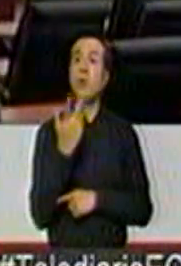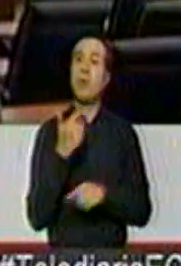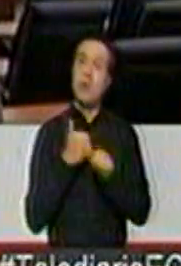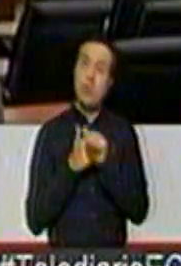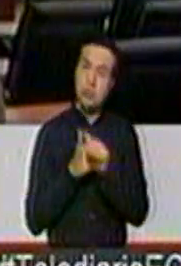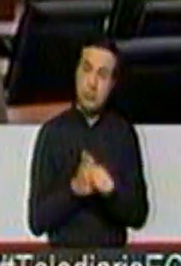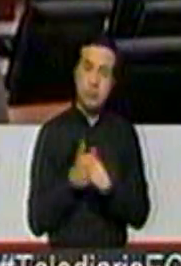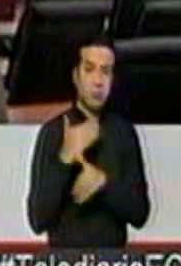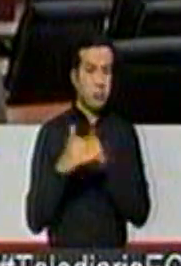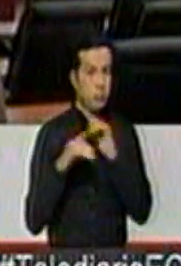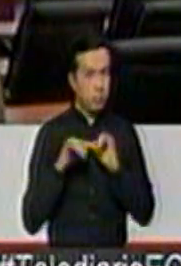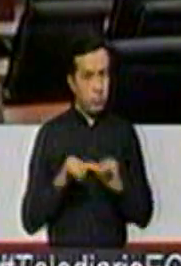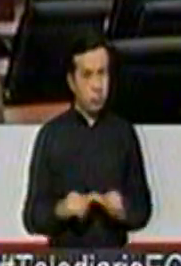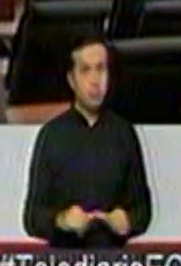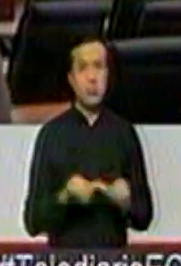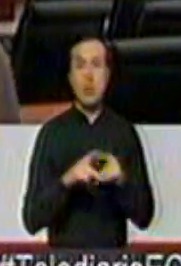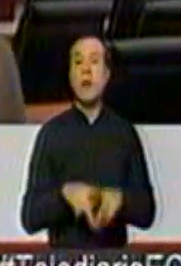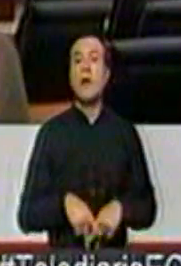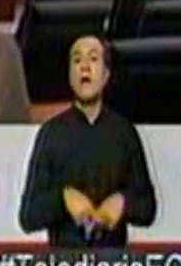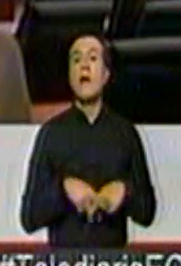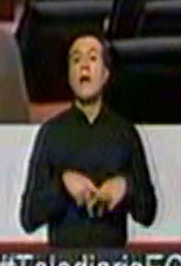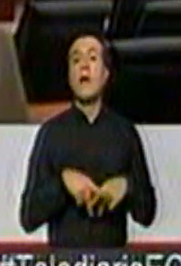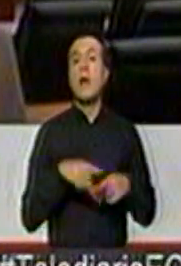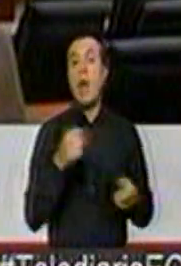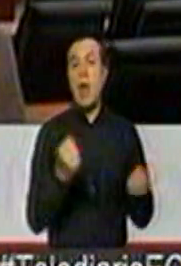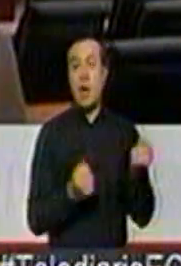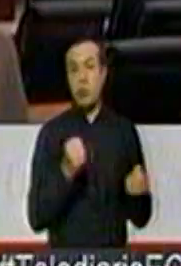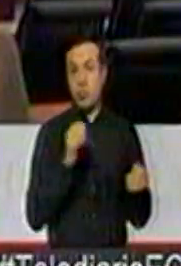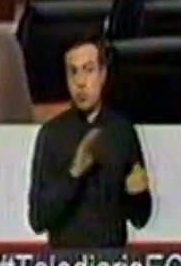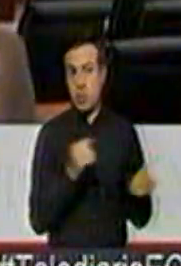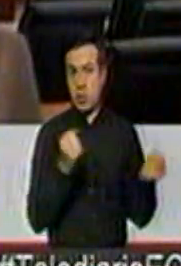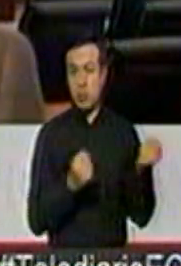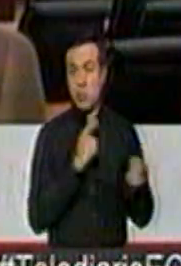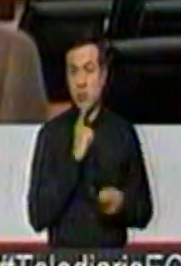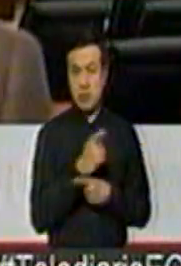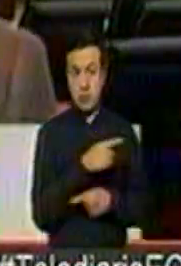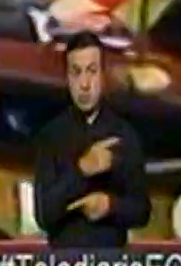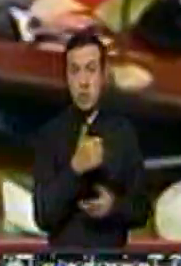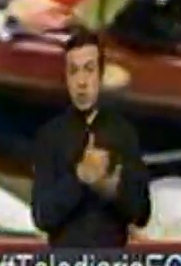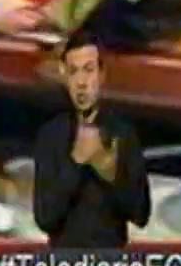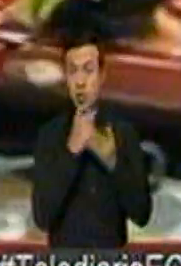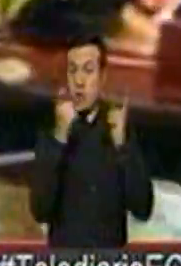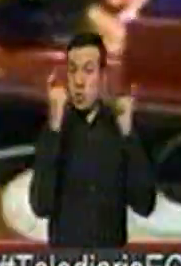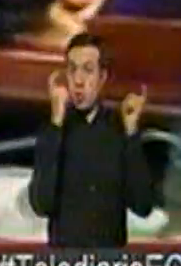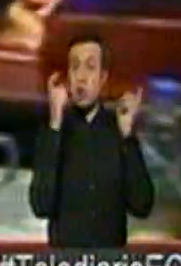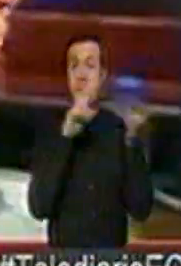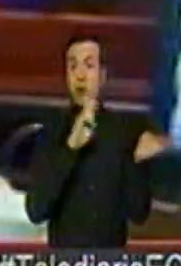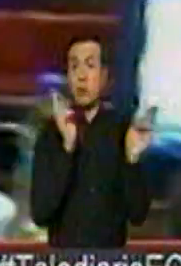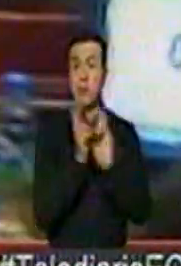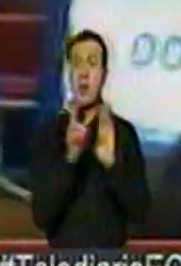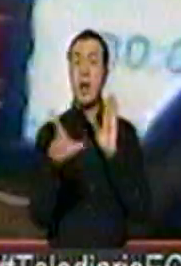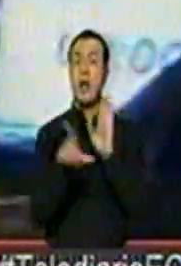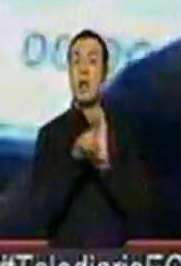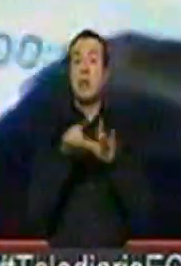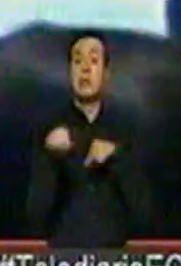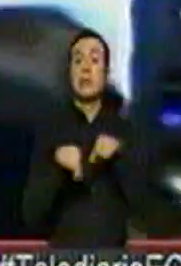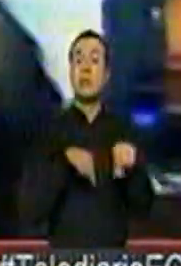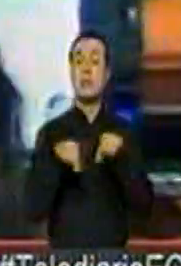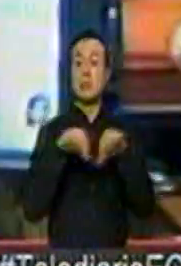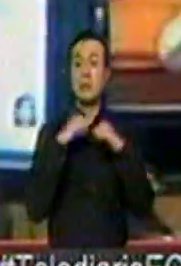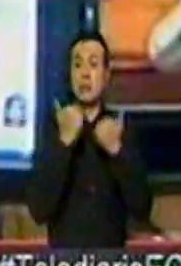seguimiento continuo de la vida de un vehículo. Eso va a facilitar el control. Las reformas a la Ley de Tránsito que se tratan